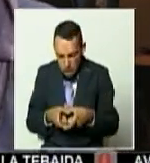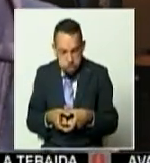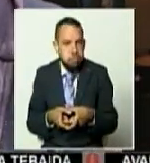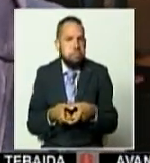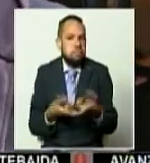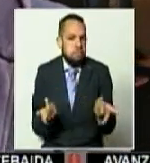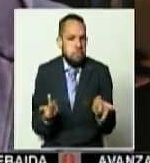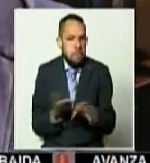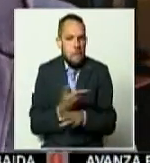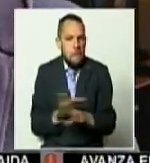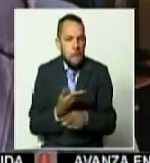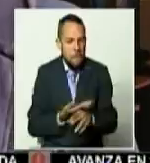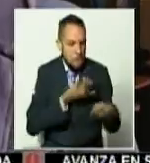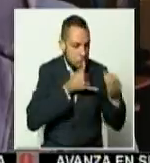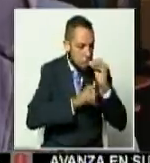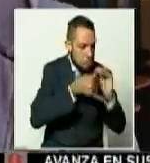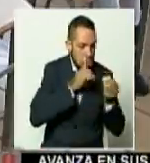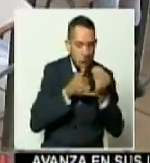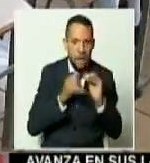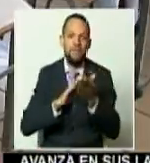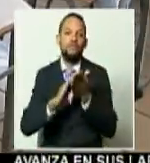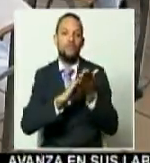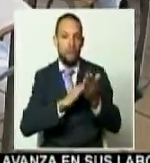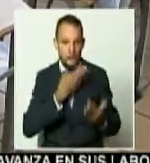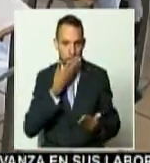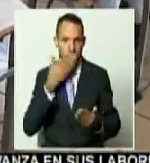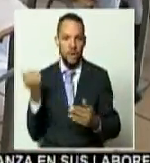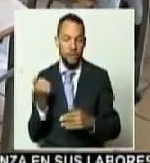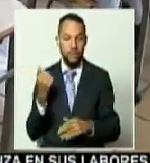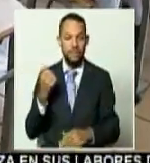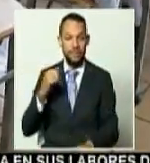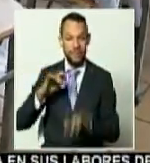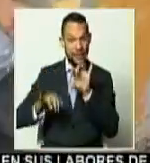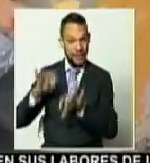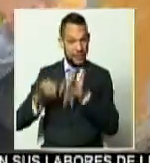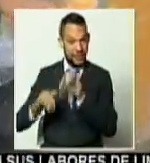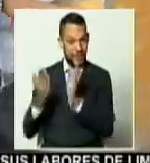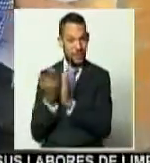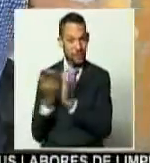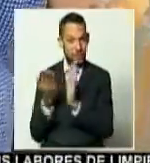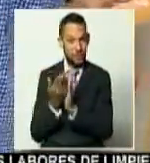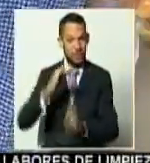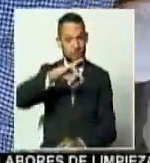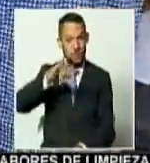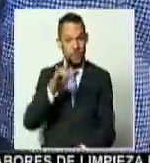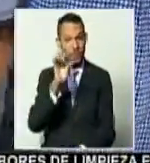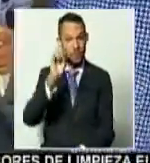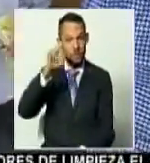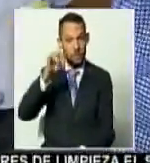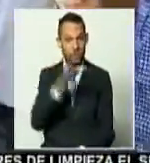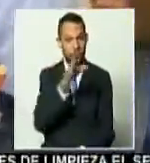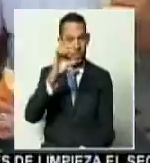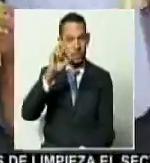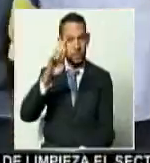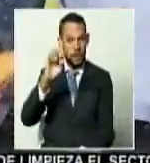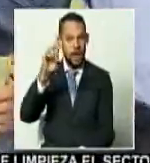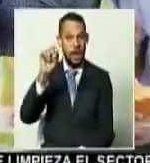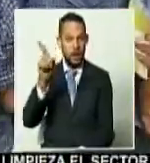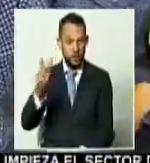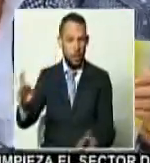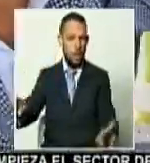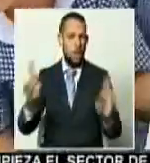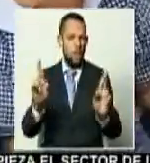lo que le estamos dando a los niños y que se podría mejorar. Juan Carlos Gómez, secretario de Educación en Manizales, espera que para el próximo año más